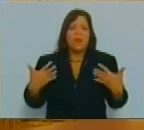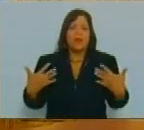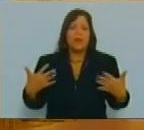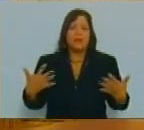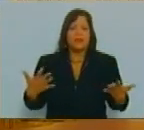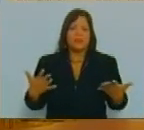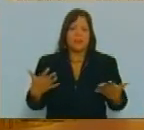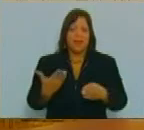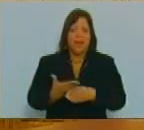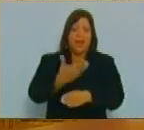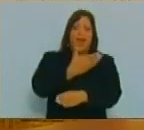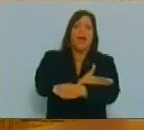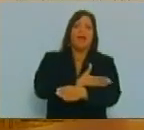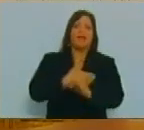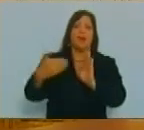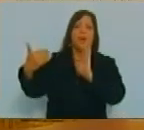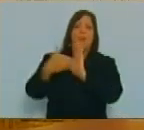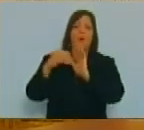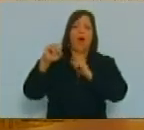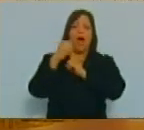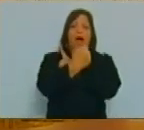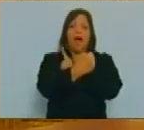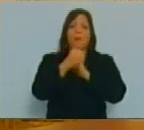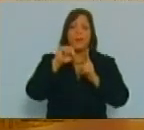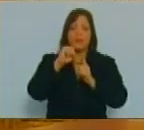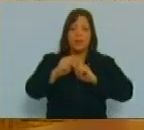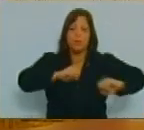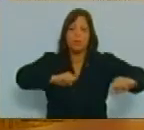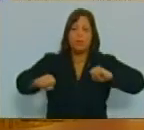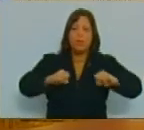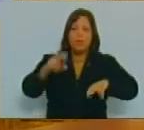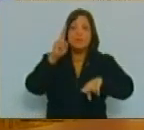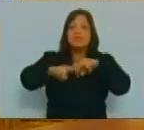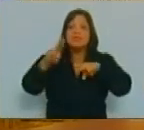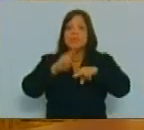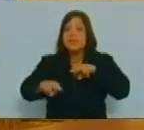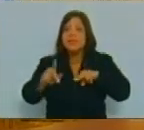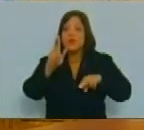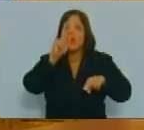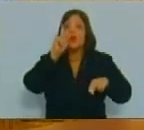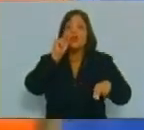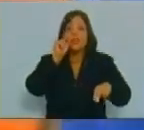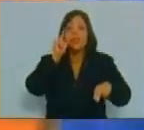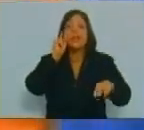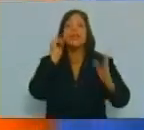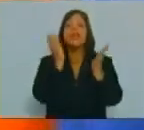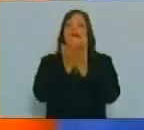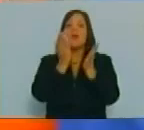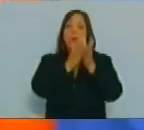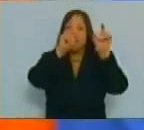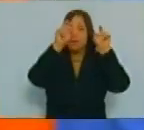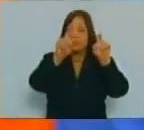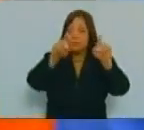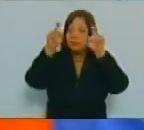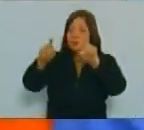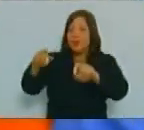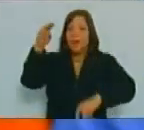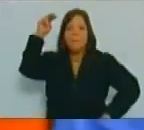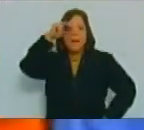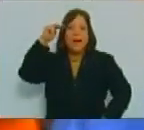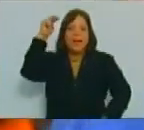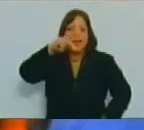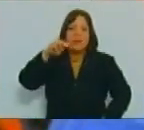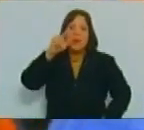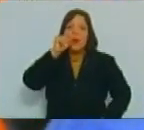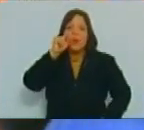ante una amenaza ambiental a los niños a las niñas en las escuelas a los maestros a